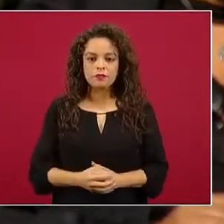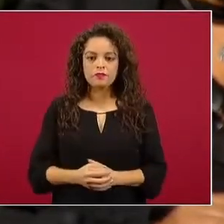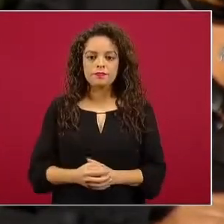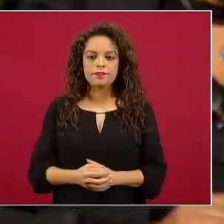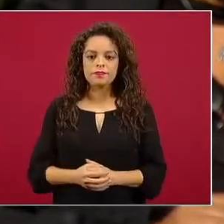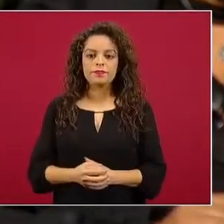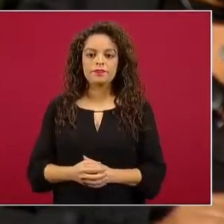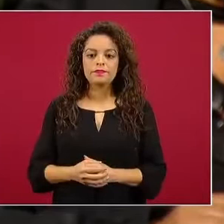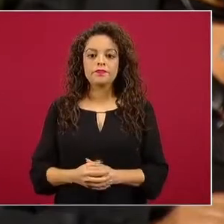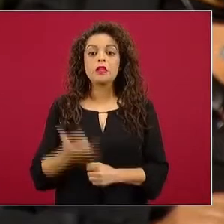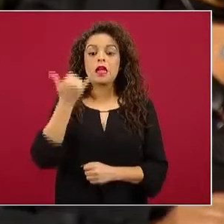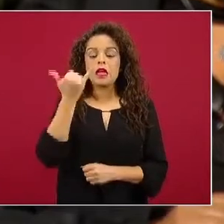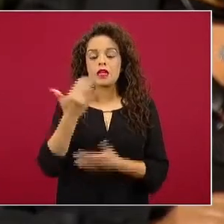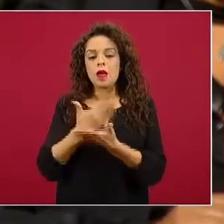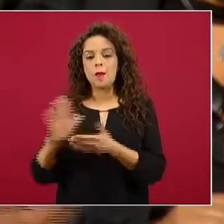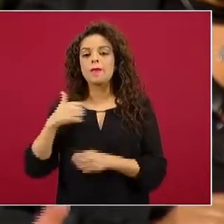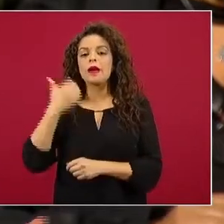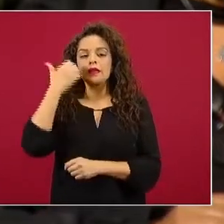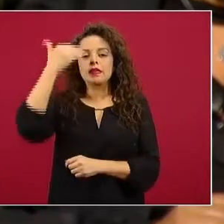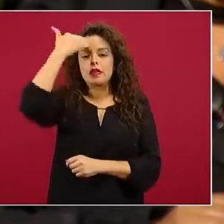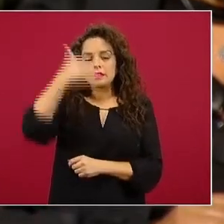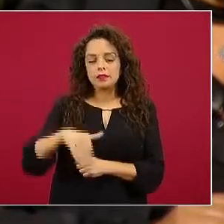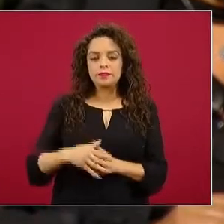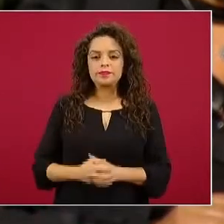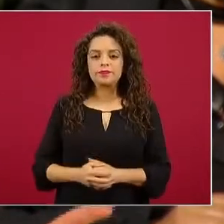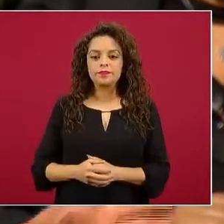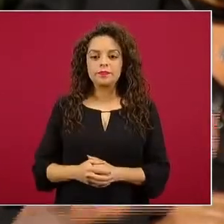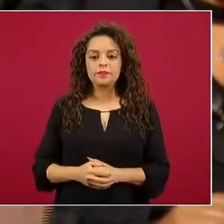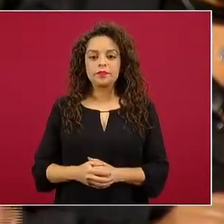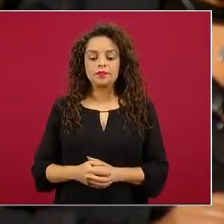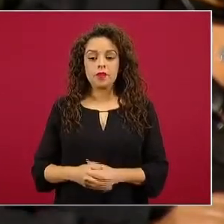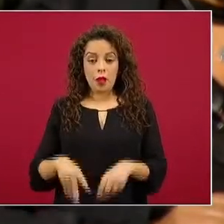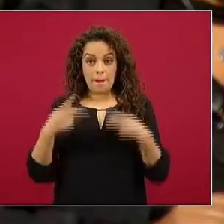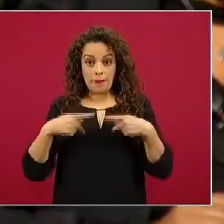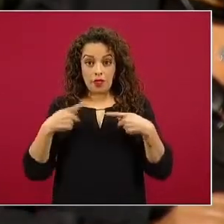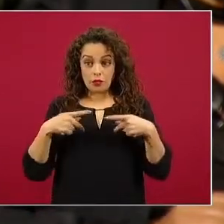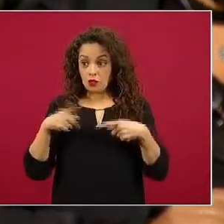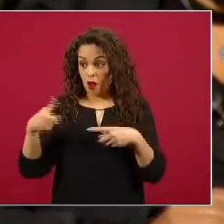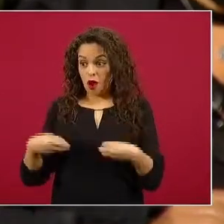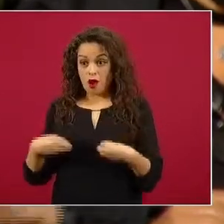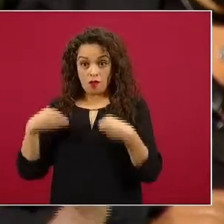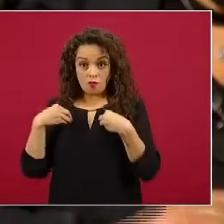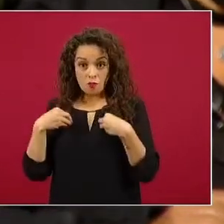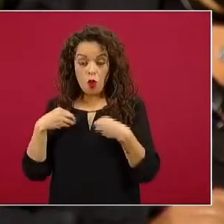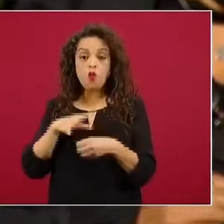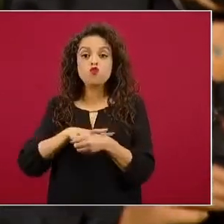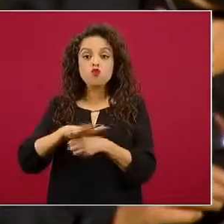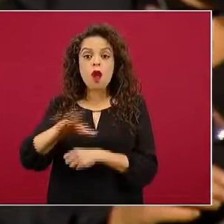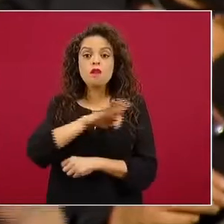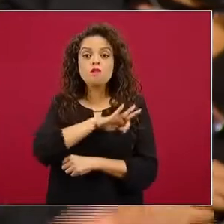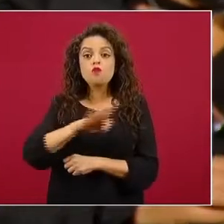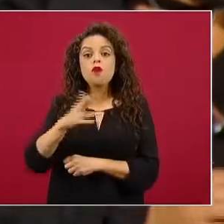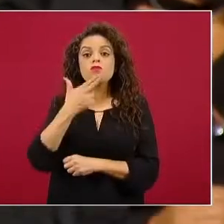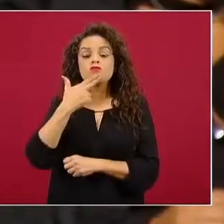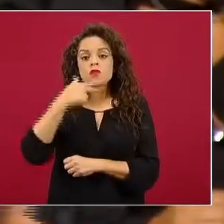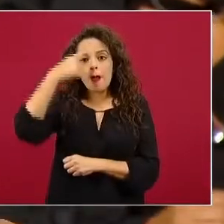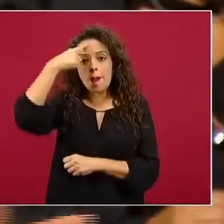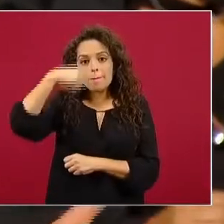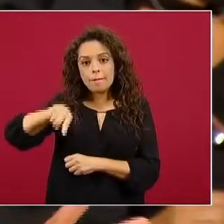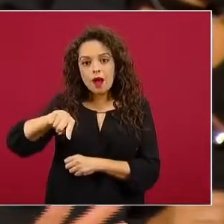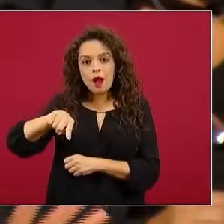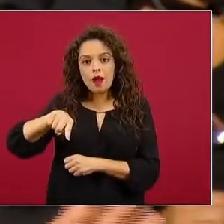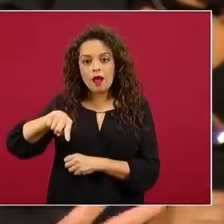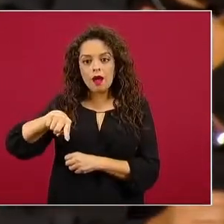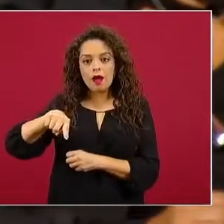saber, en el paciente vivo, de qué órganos se puede echar mano para poder trasplantar a alguien vivo y